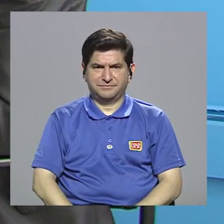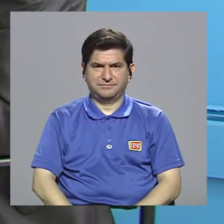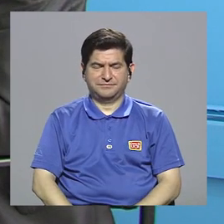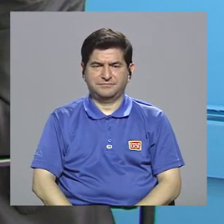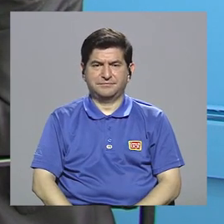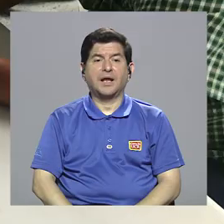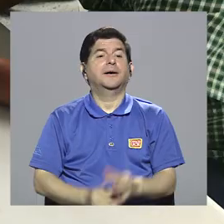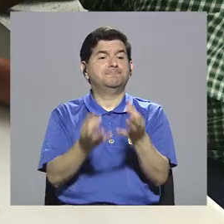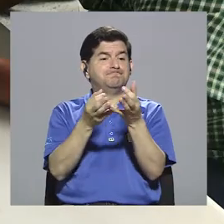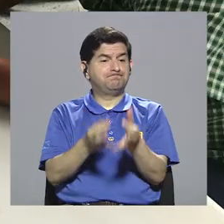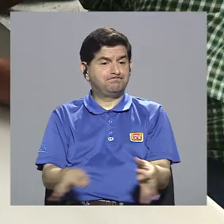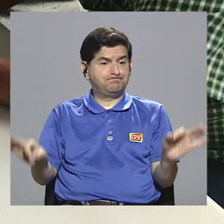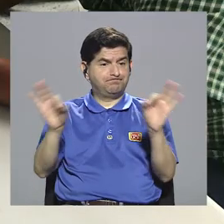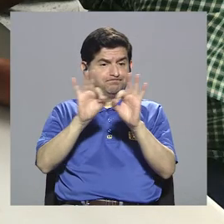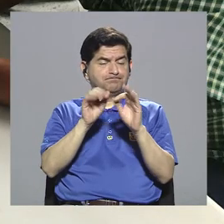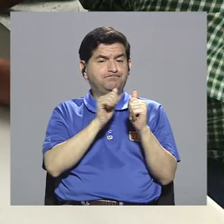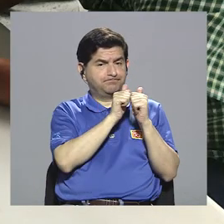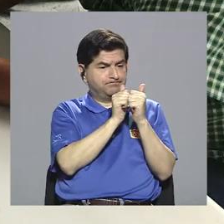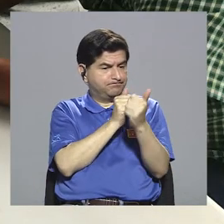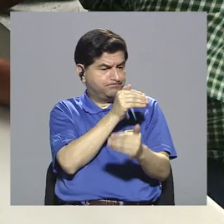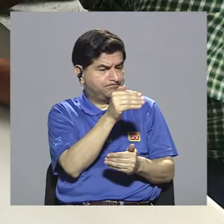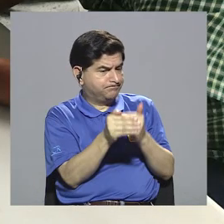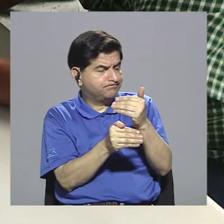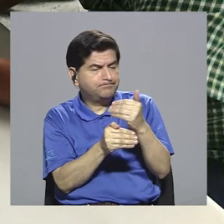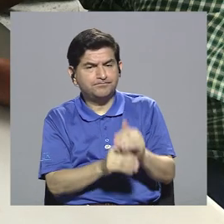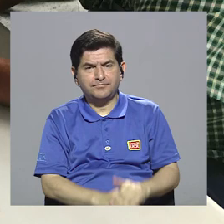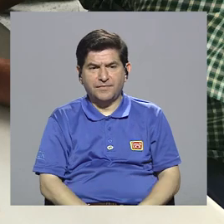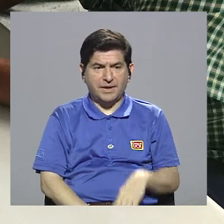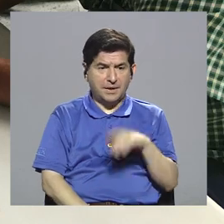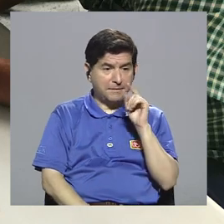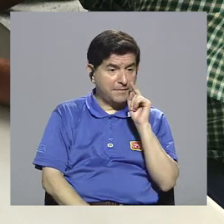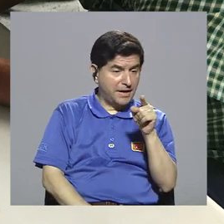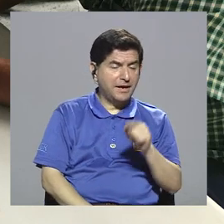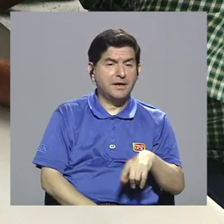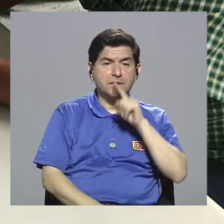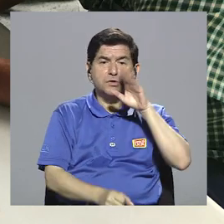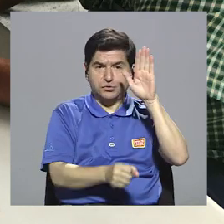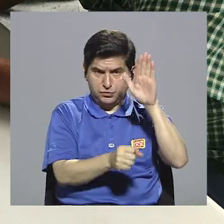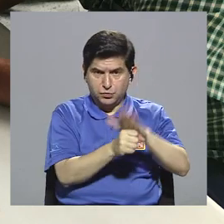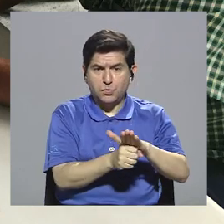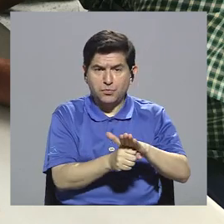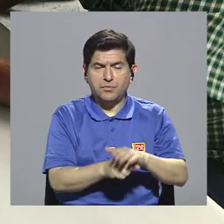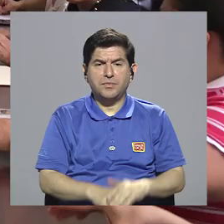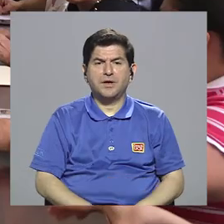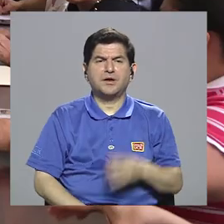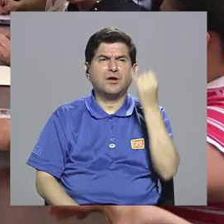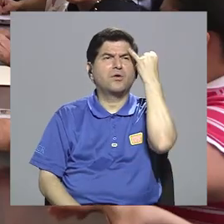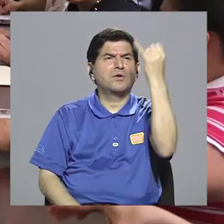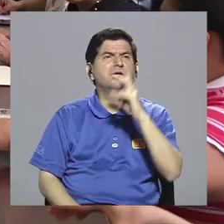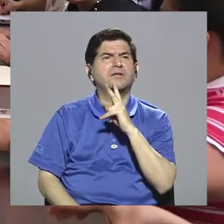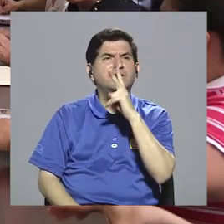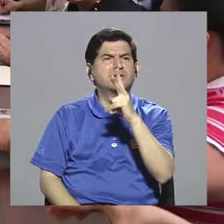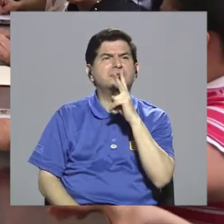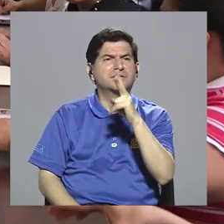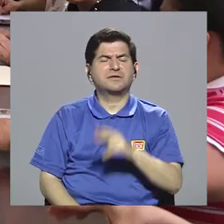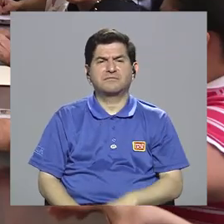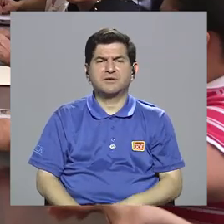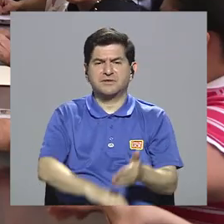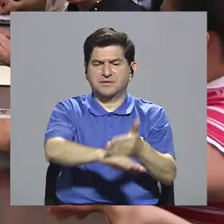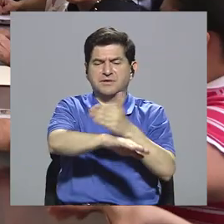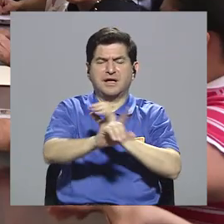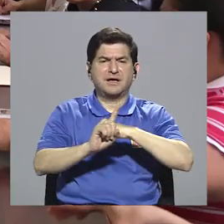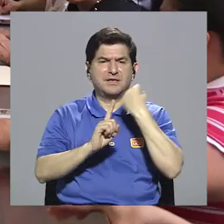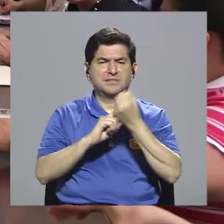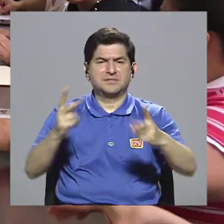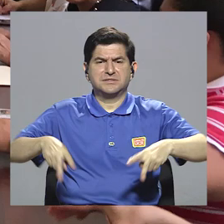es importante tener un acompañamiento a ellos para que puedan plasmar eso en iniciativas que realmente mejoren